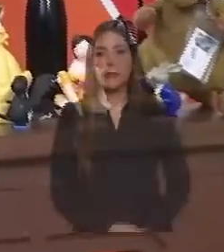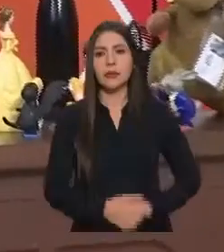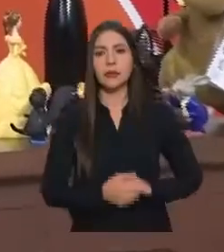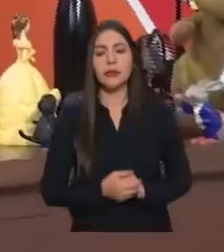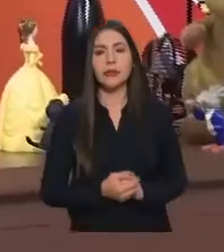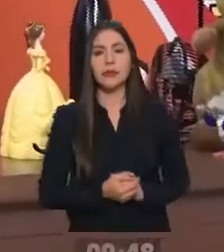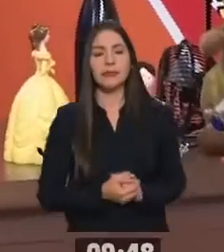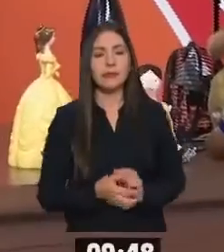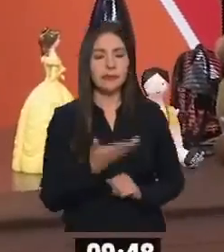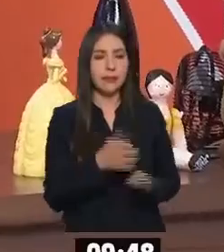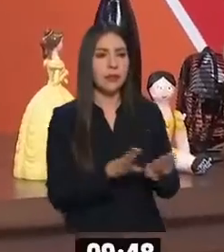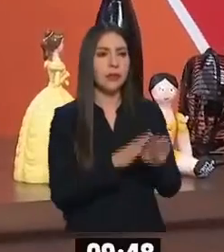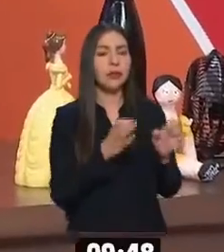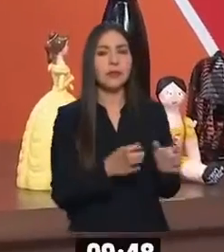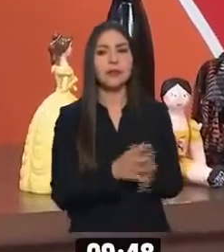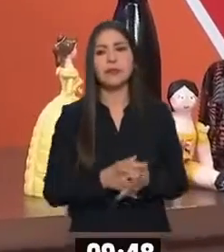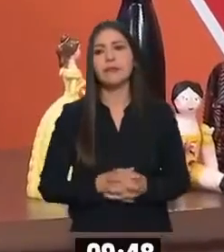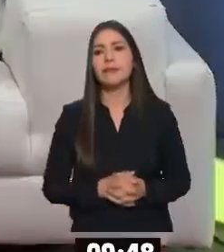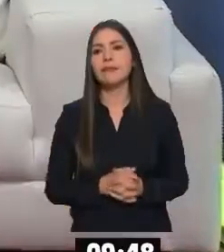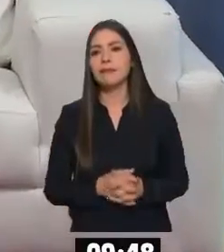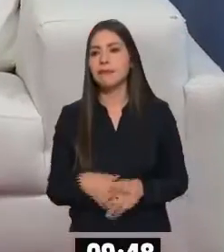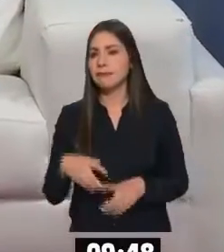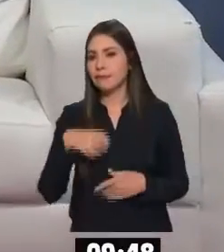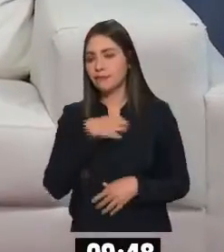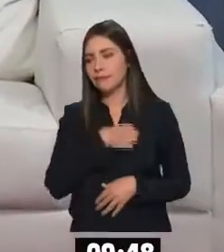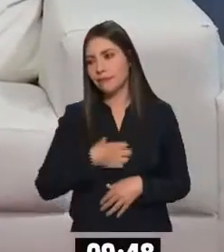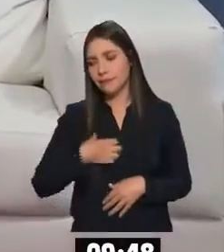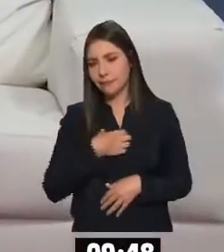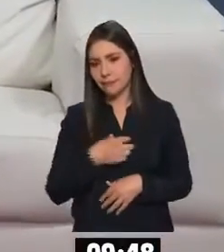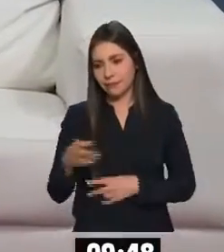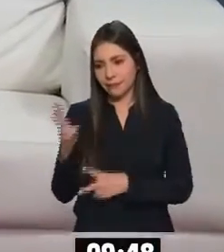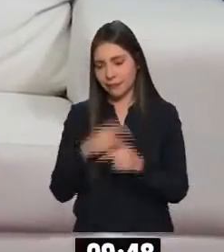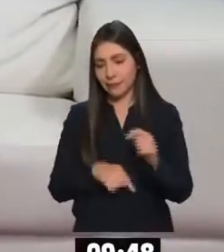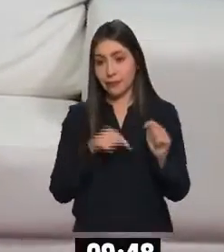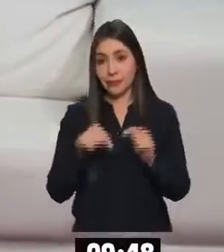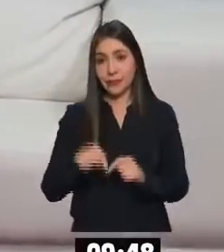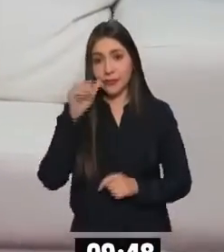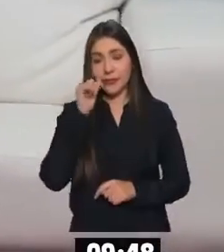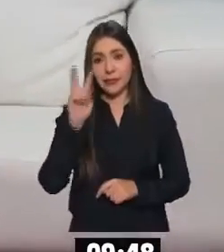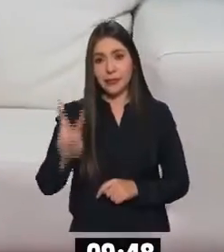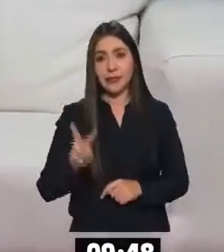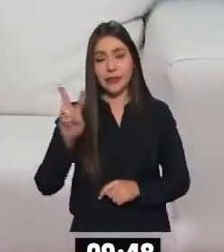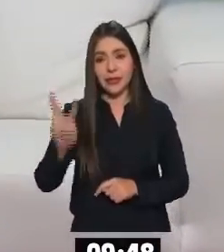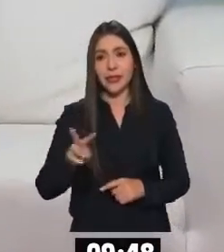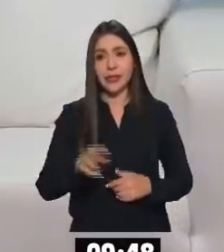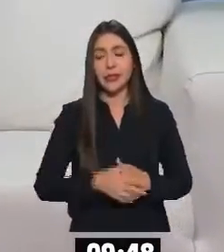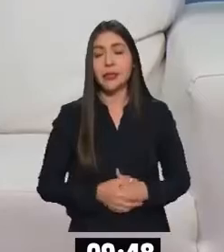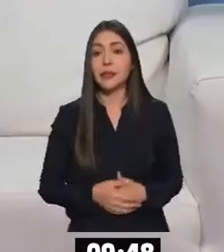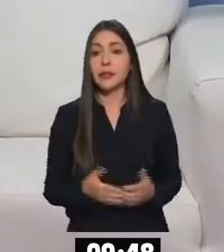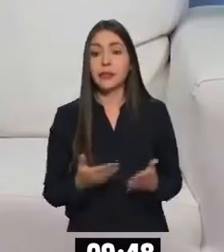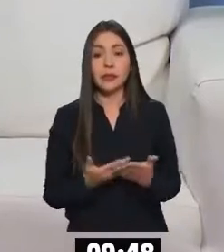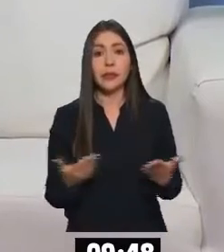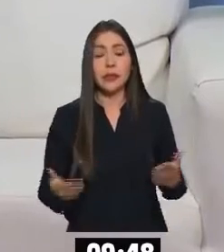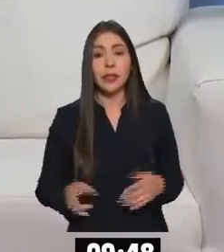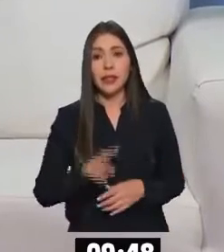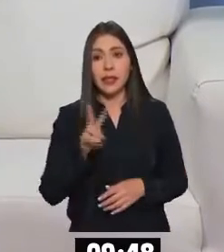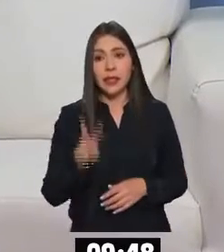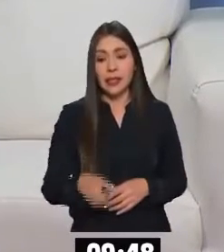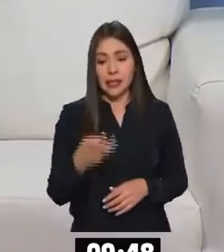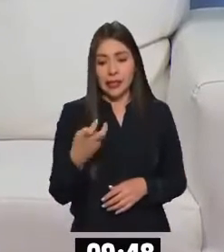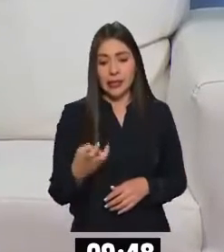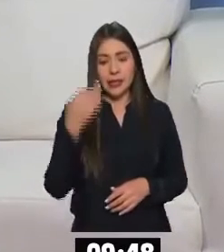¿Cómo estás, mi Víctor? Bien contento de estar acá, como siempre, todos los viernes. Y de verdad, este es un momento muy particular en la